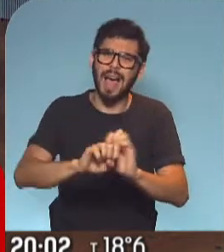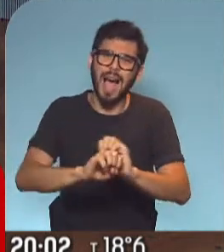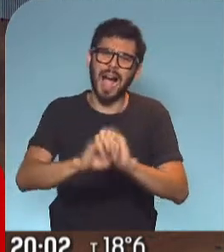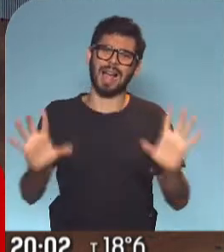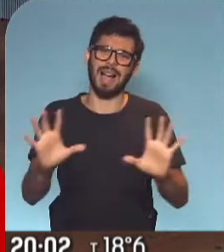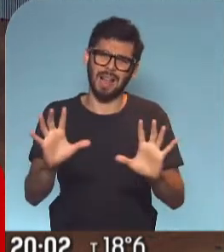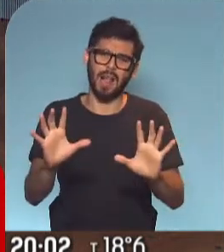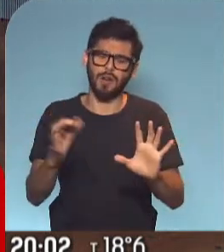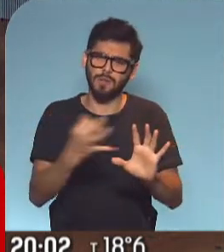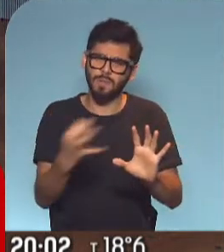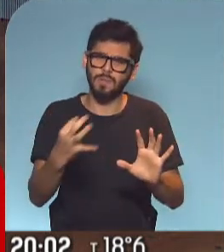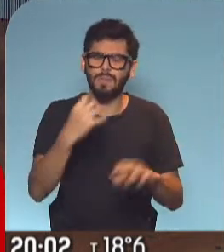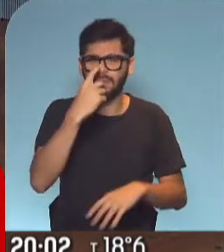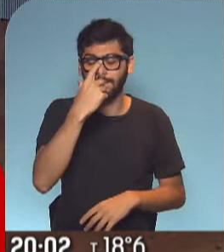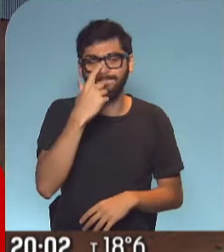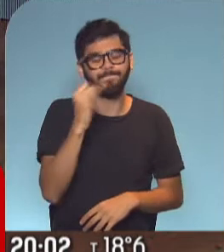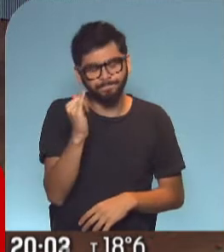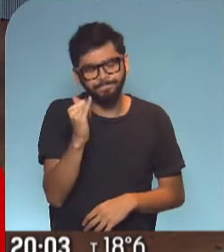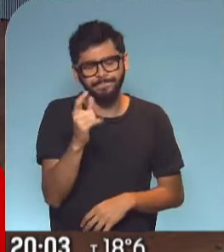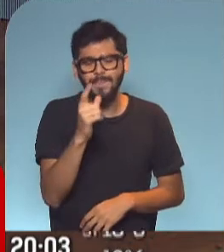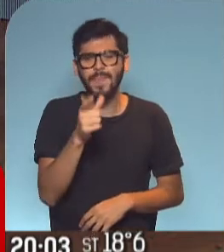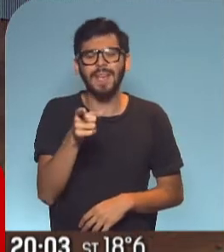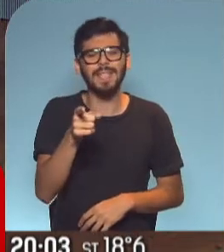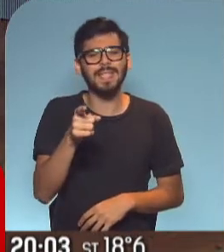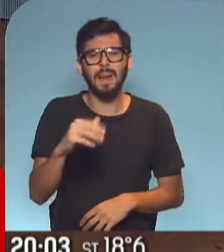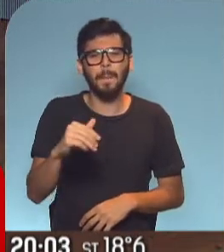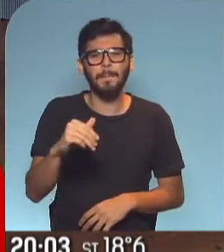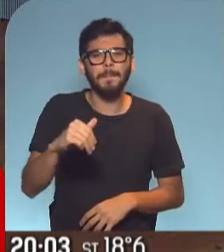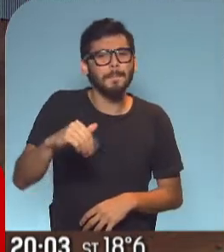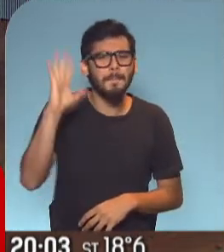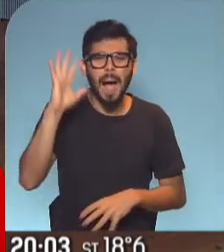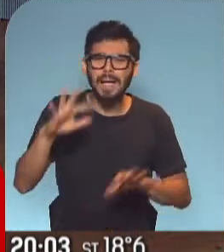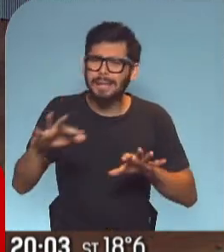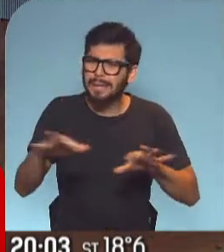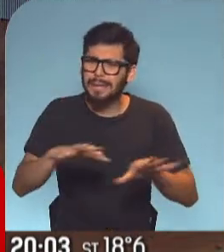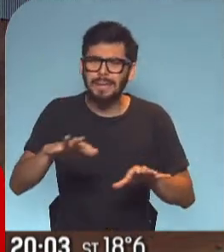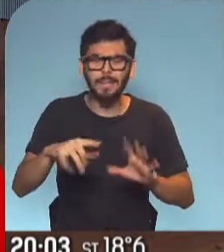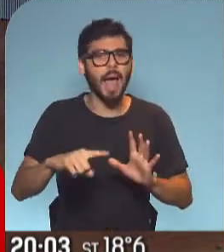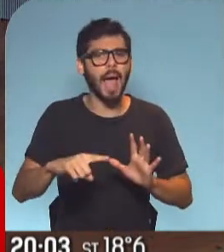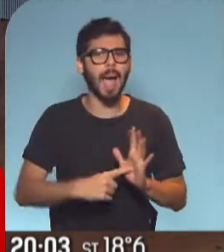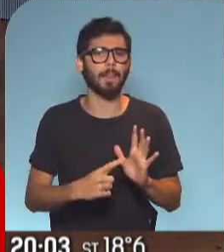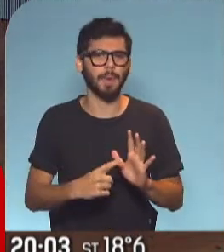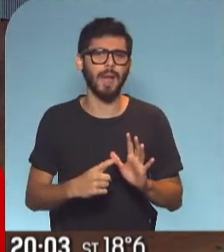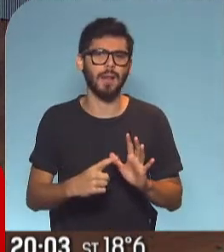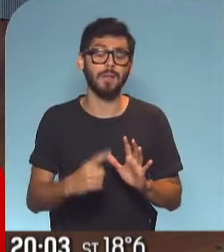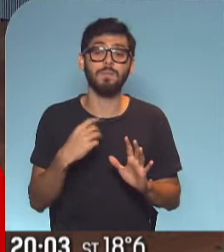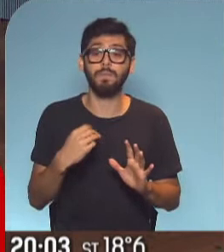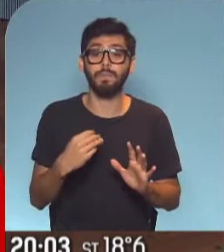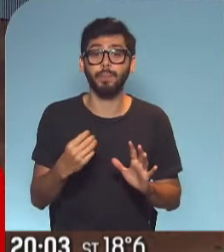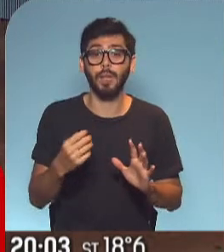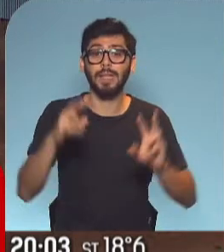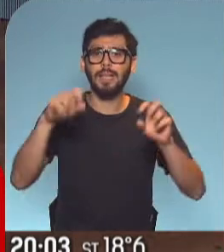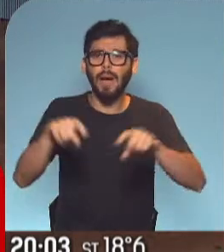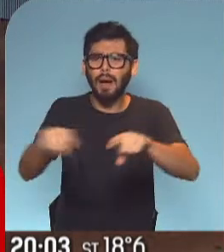¿no? Así es, y me parece que especialmente esto pasa con la capital del país, ¿no? Muchas veces por el tema de las tomas